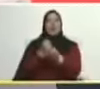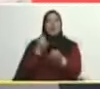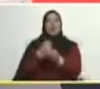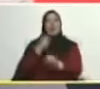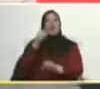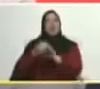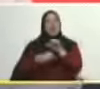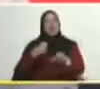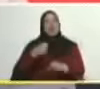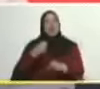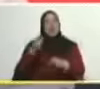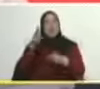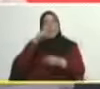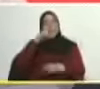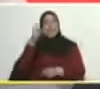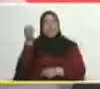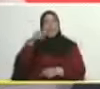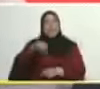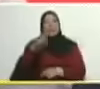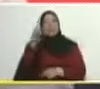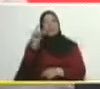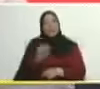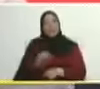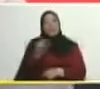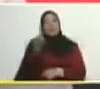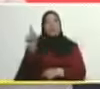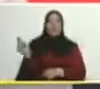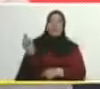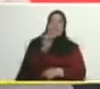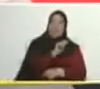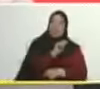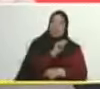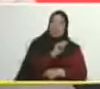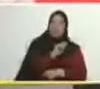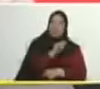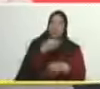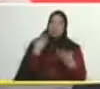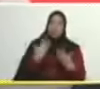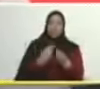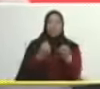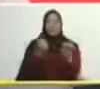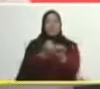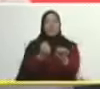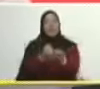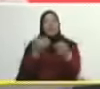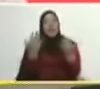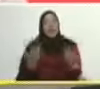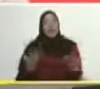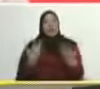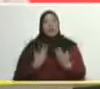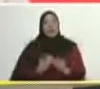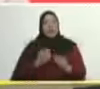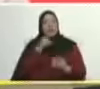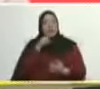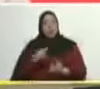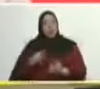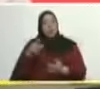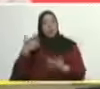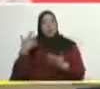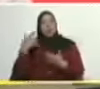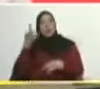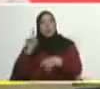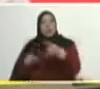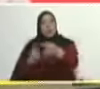contra el hermano Maduro hace apenas un mes. Acompañamos firmemente la denuncia oportuna de los